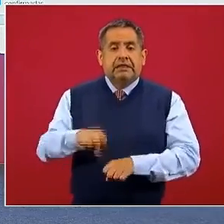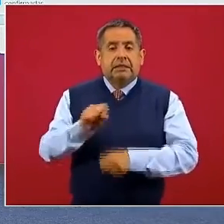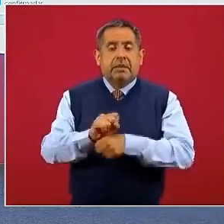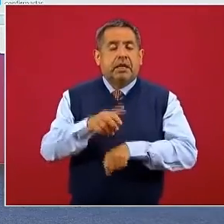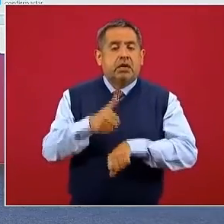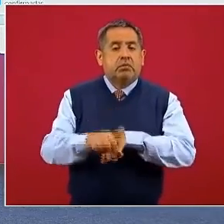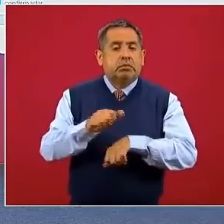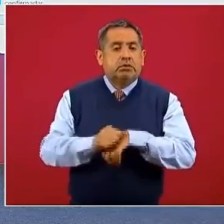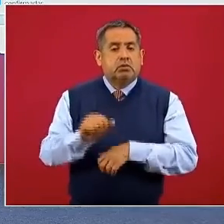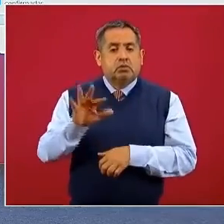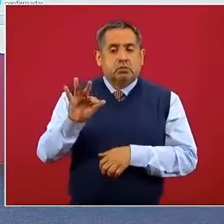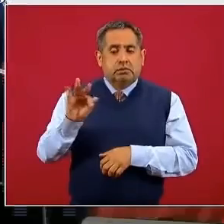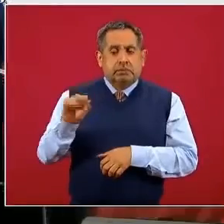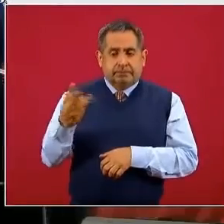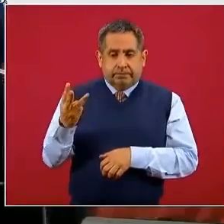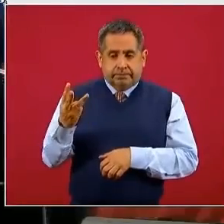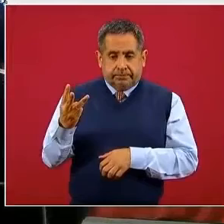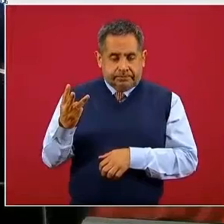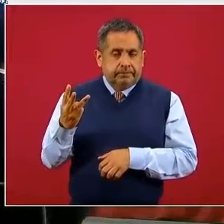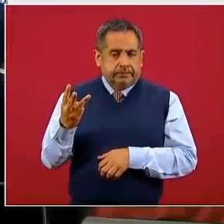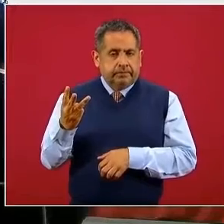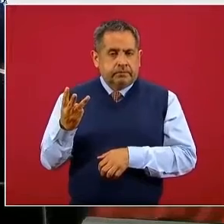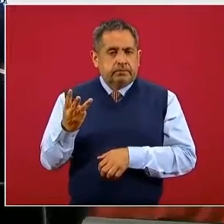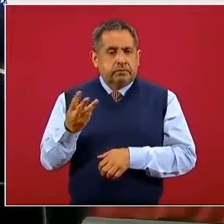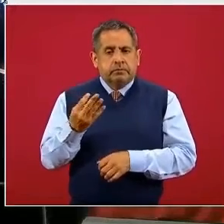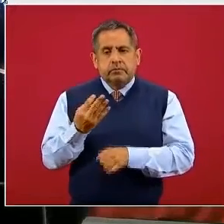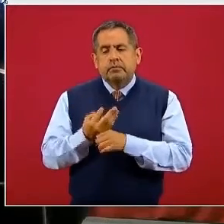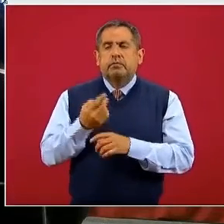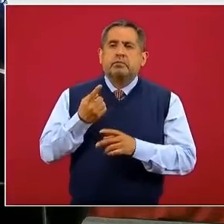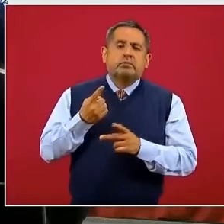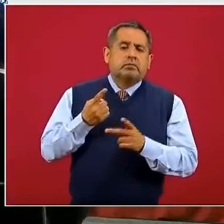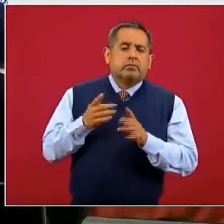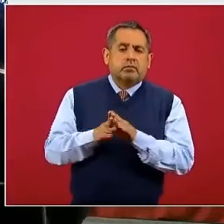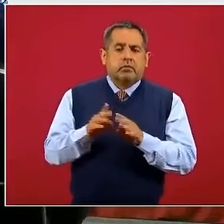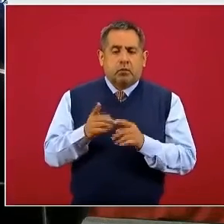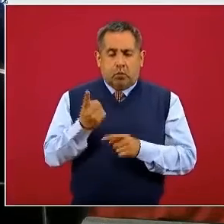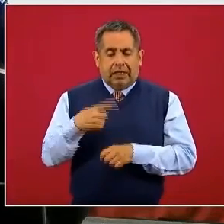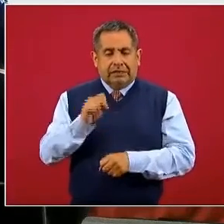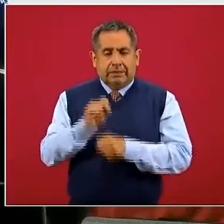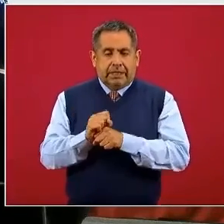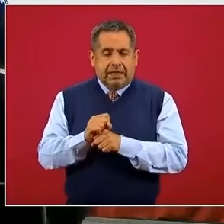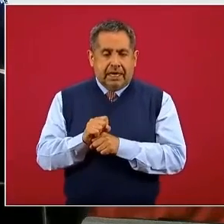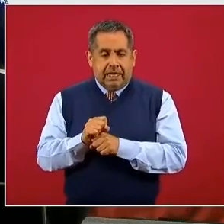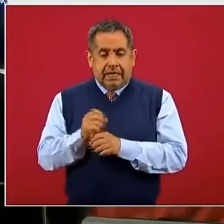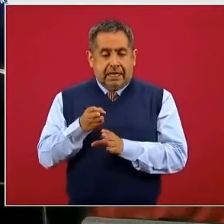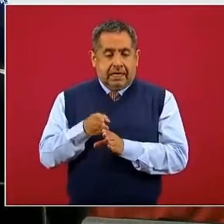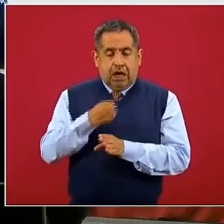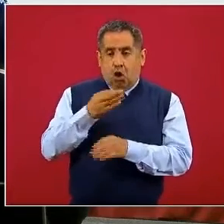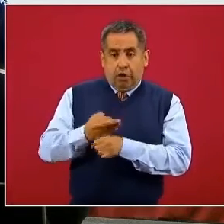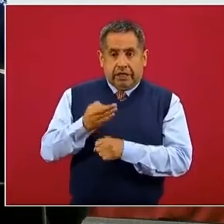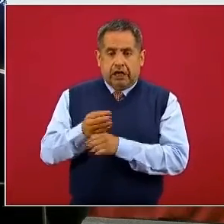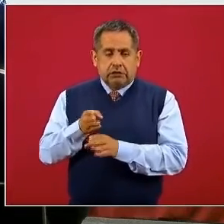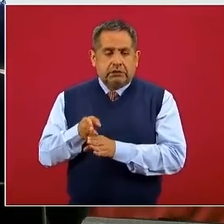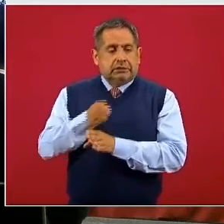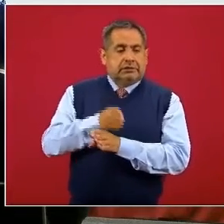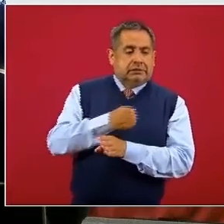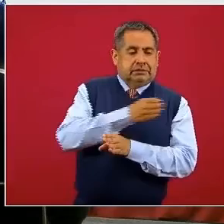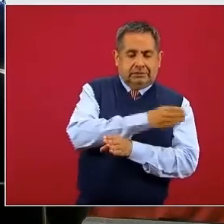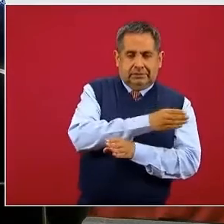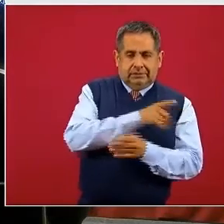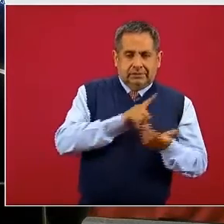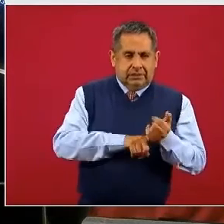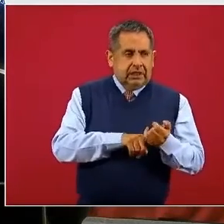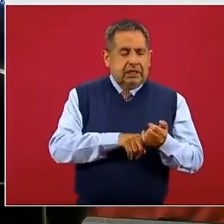número 43, que es una semana que se encuentra 2 semanas atrás de la que